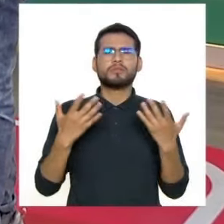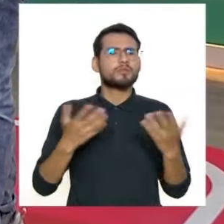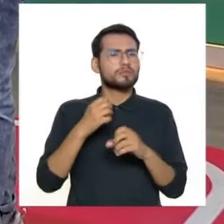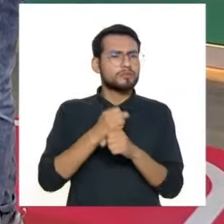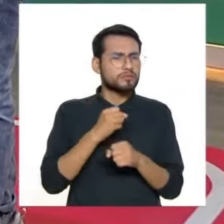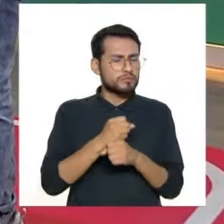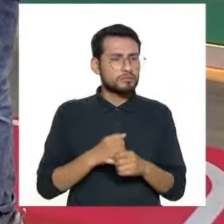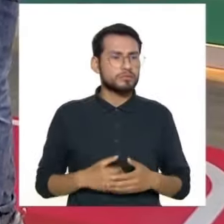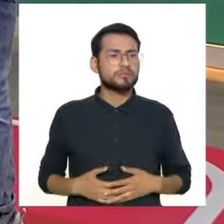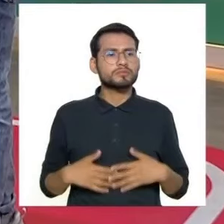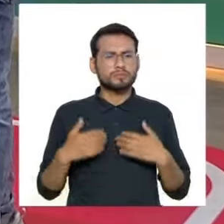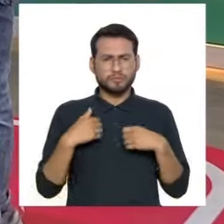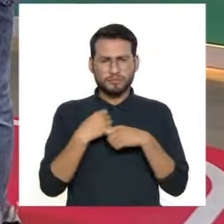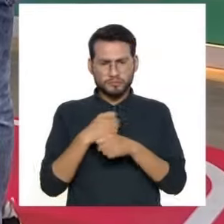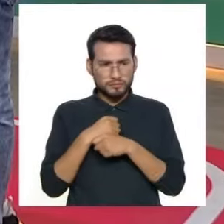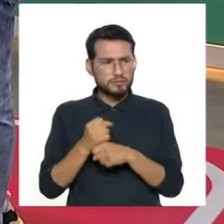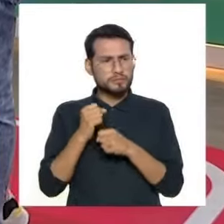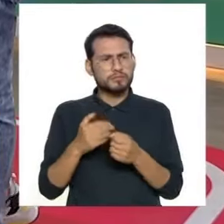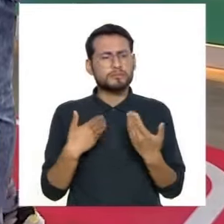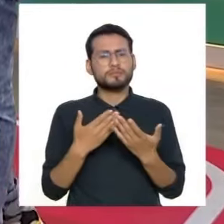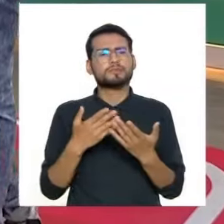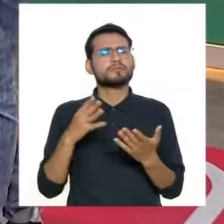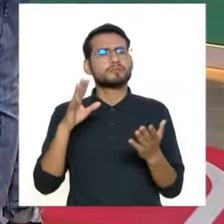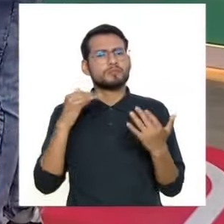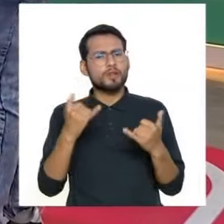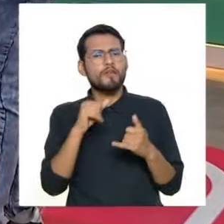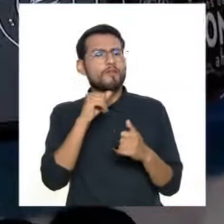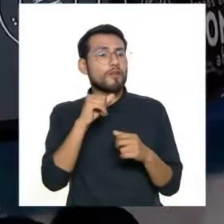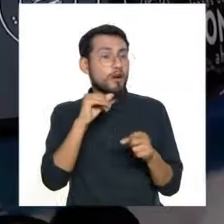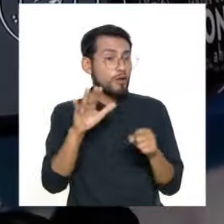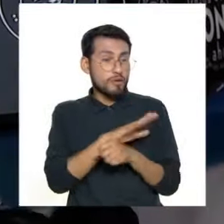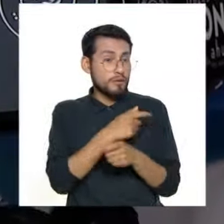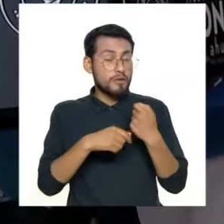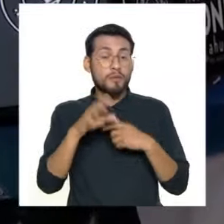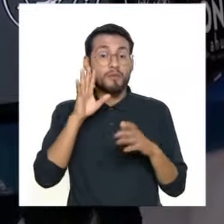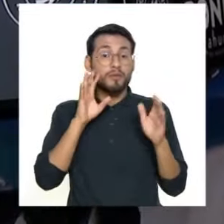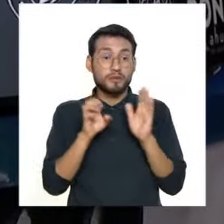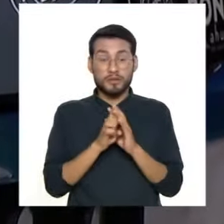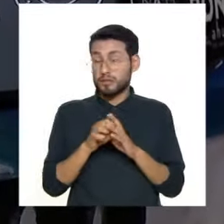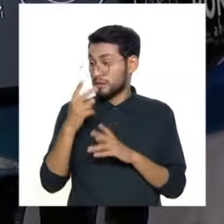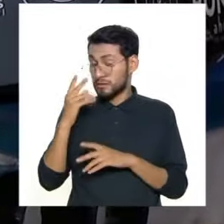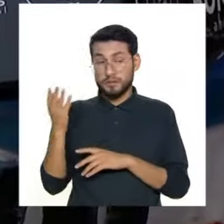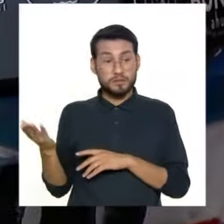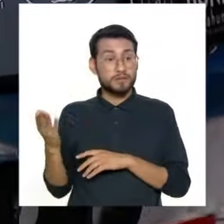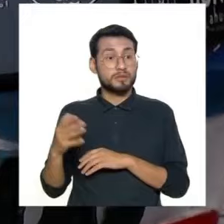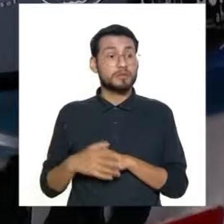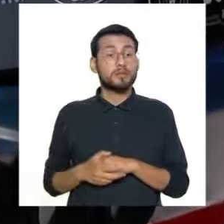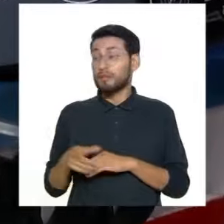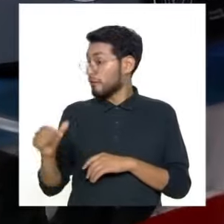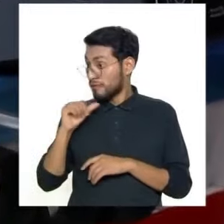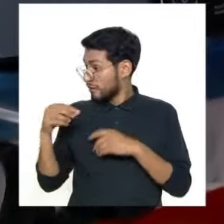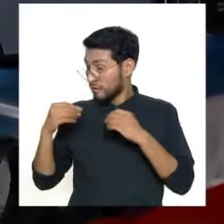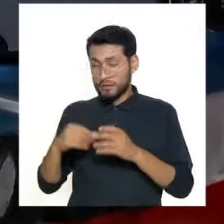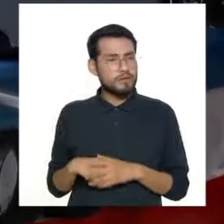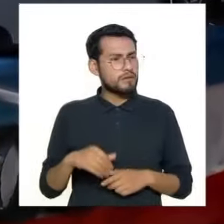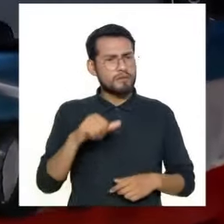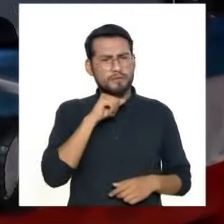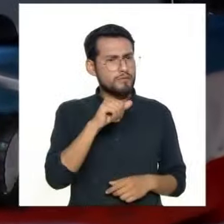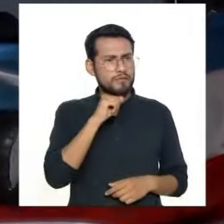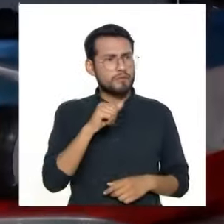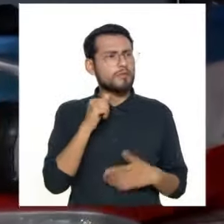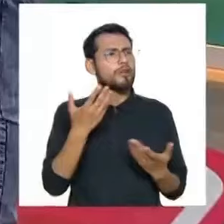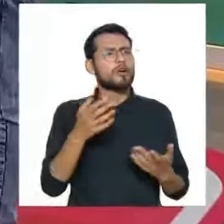eh acciones para poder desarrollar prototipos que aún no están en el mercado por ejemplo este producto de aquí no que también todavía no está en mercado en el